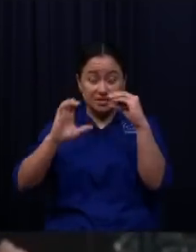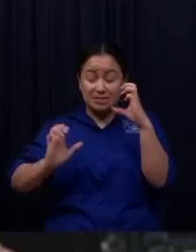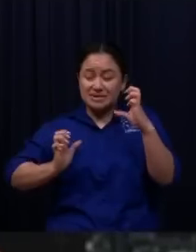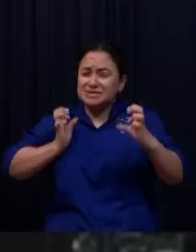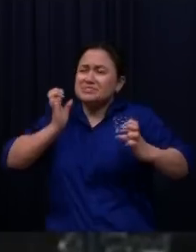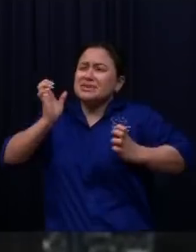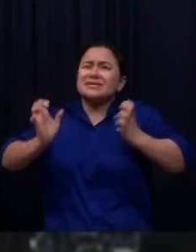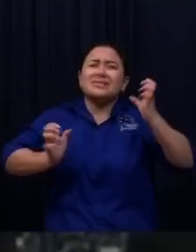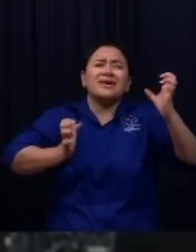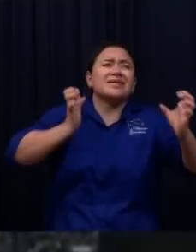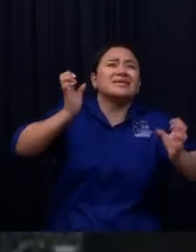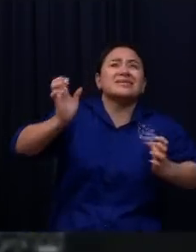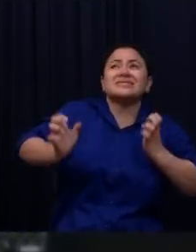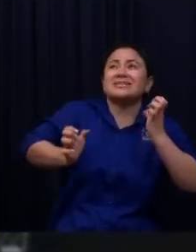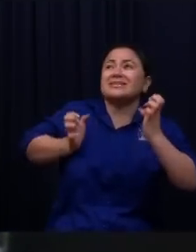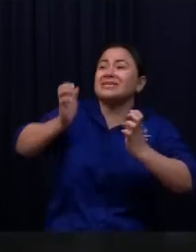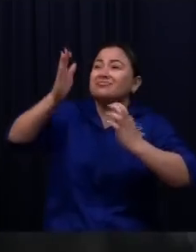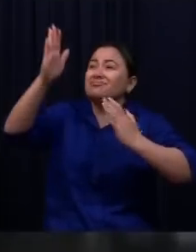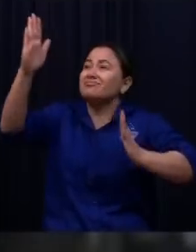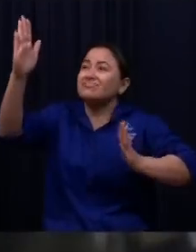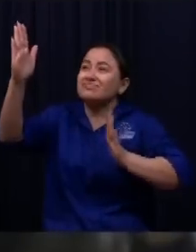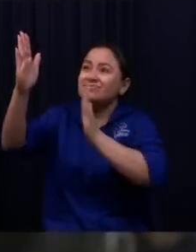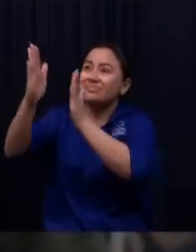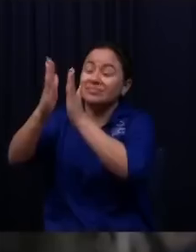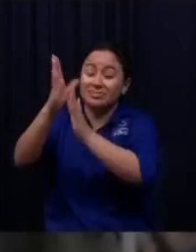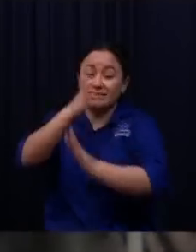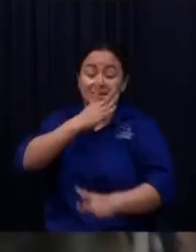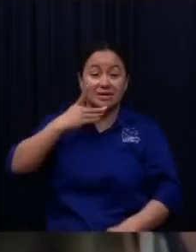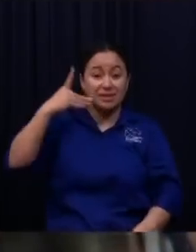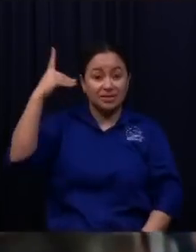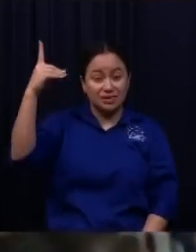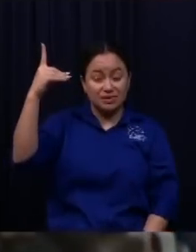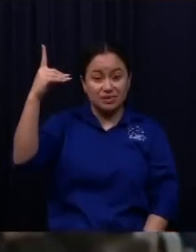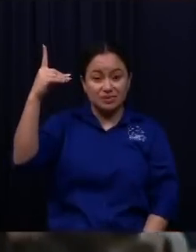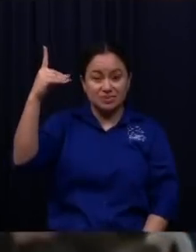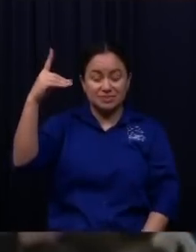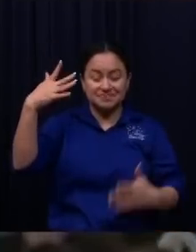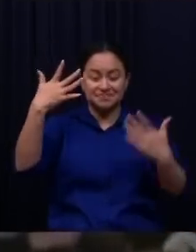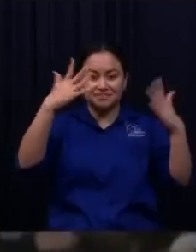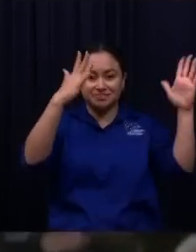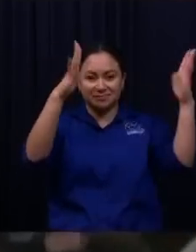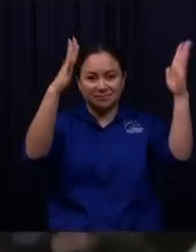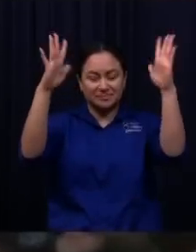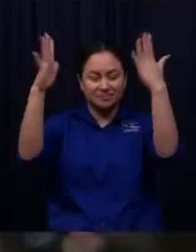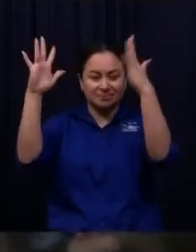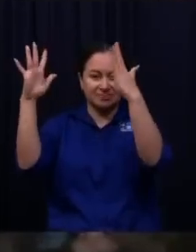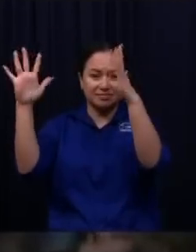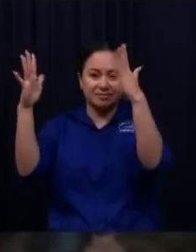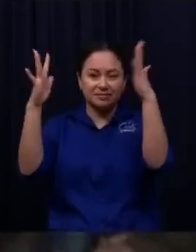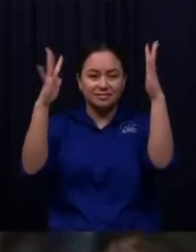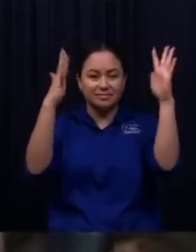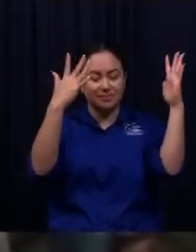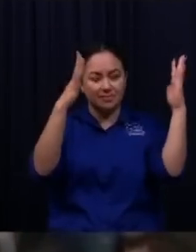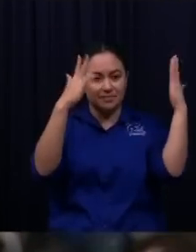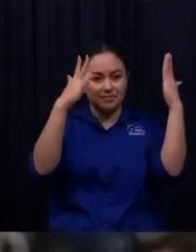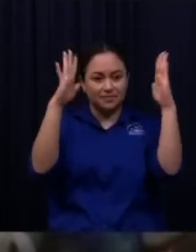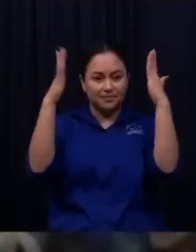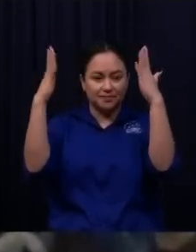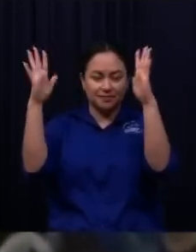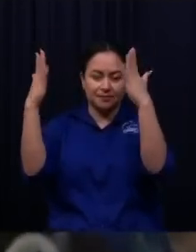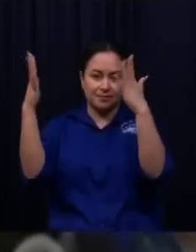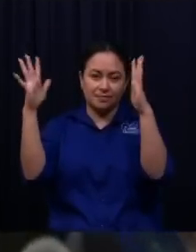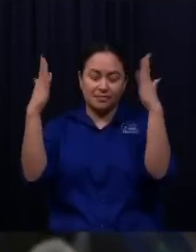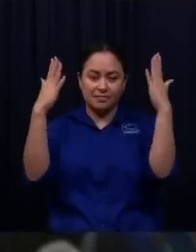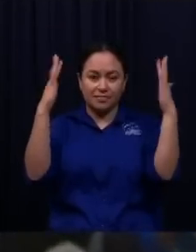poder expresarte delante de Dios, para poder hablar. Mire, denle un aplauso, denle un aplauso, y le voy a explicar esto, le voy a explicar